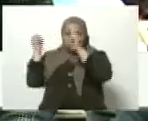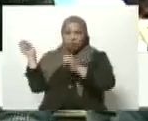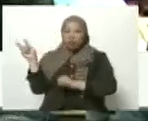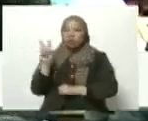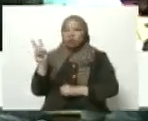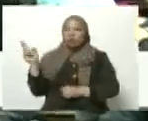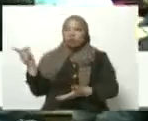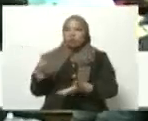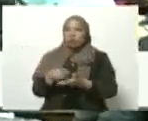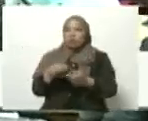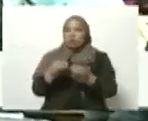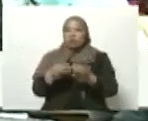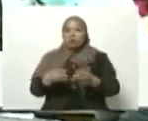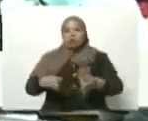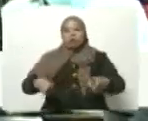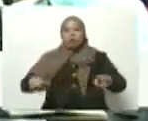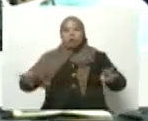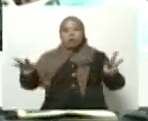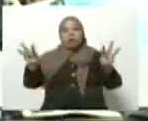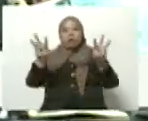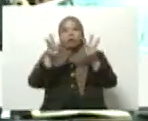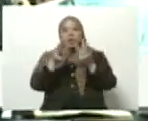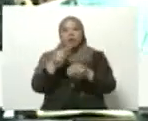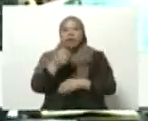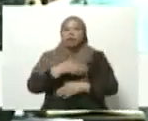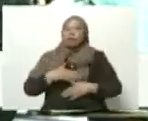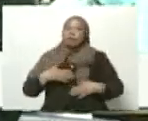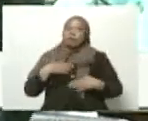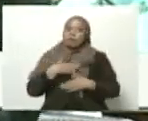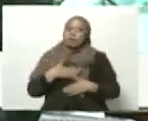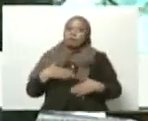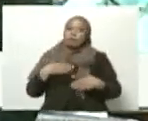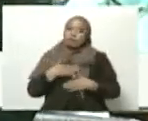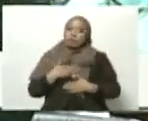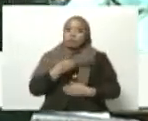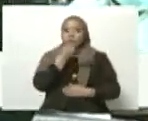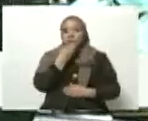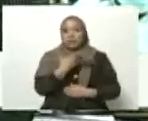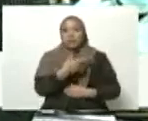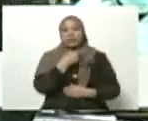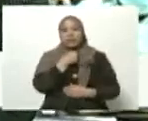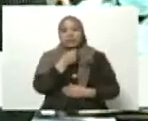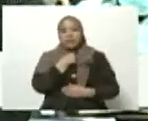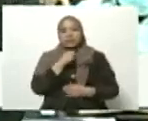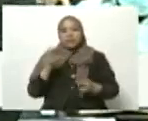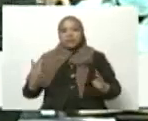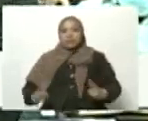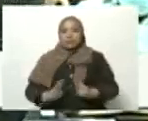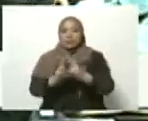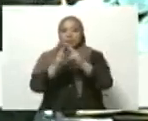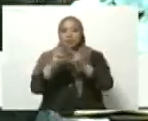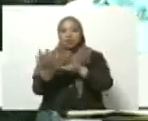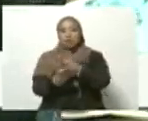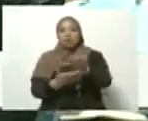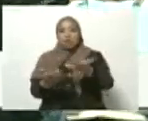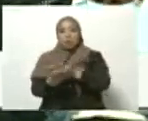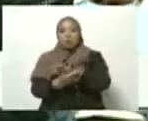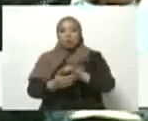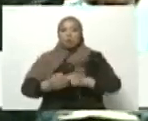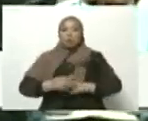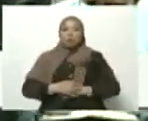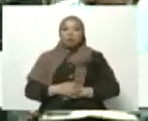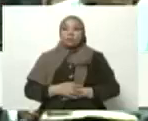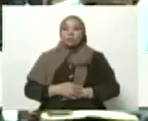ante Naciones Unidas. Realmente muy complacida por esa forma tan ilustrativa de una situación tan compleja.